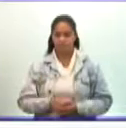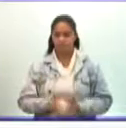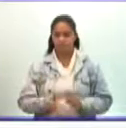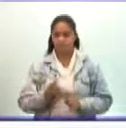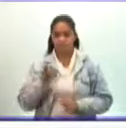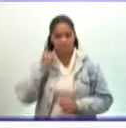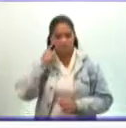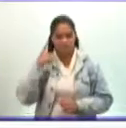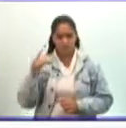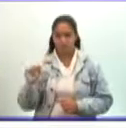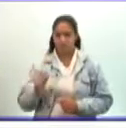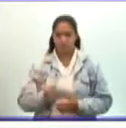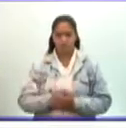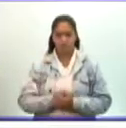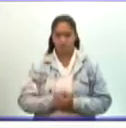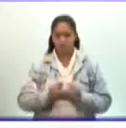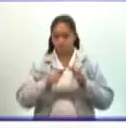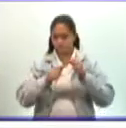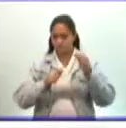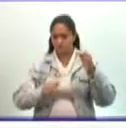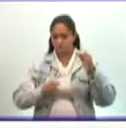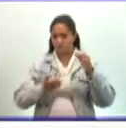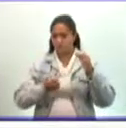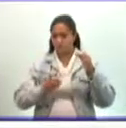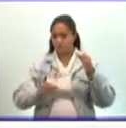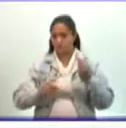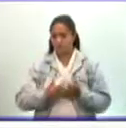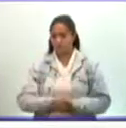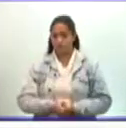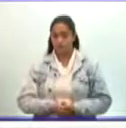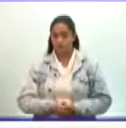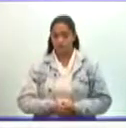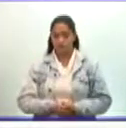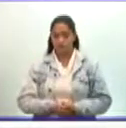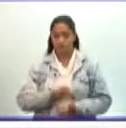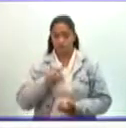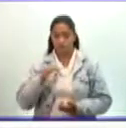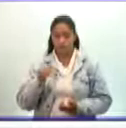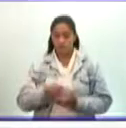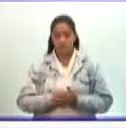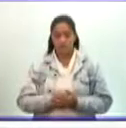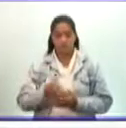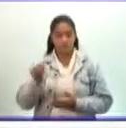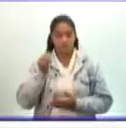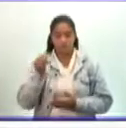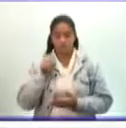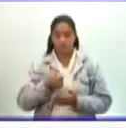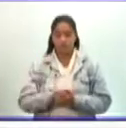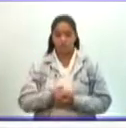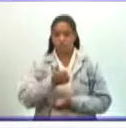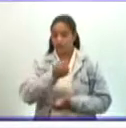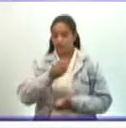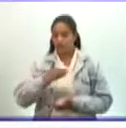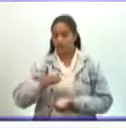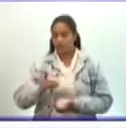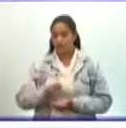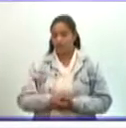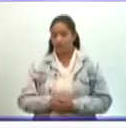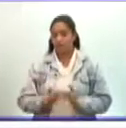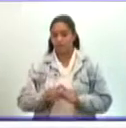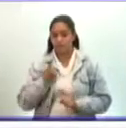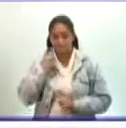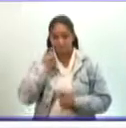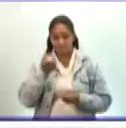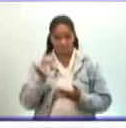conozco la longitud de AD, ¿correcto? No conoces la longitud del segmento AD, pero